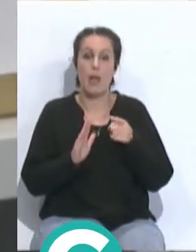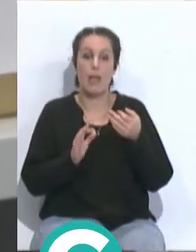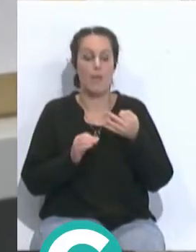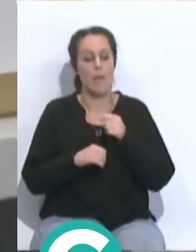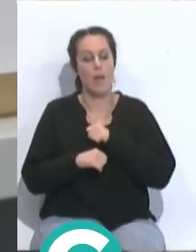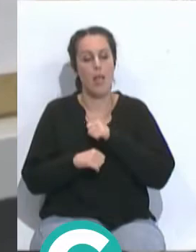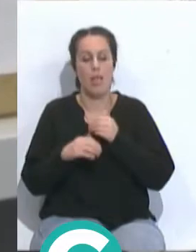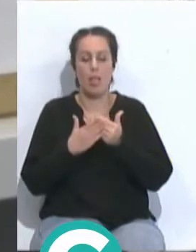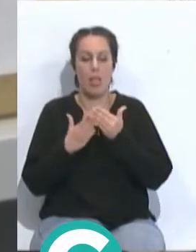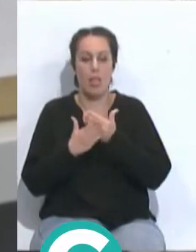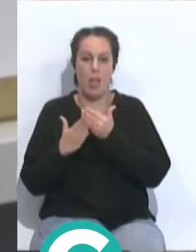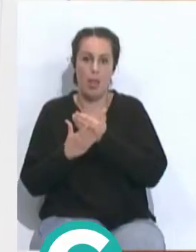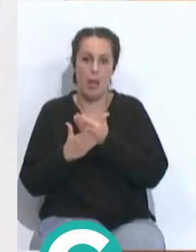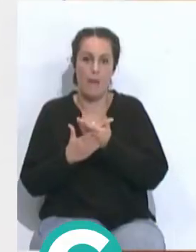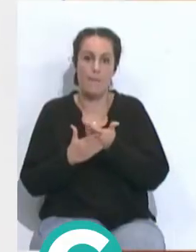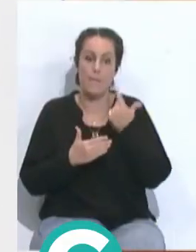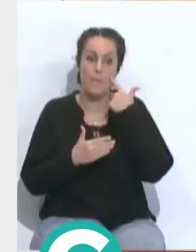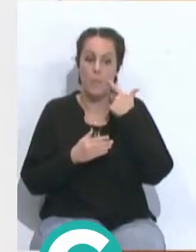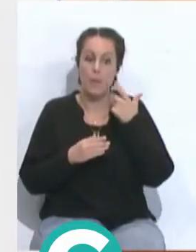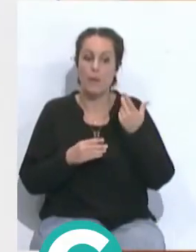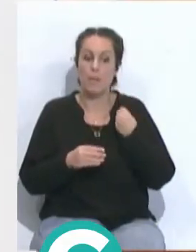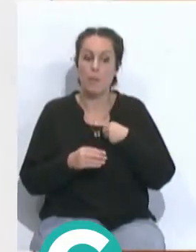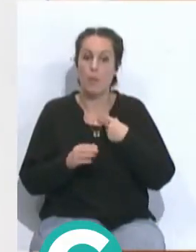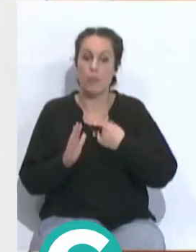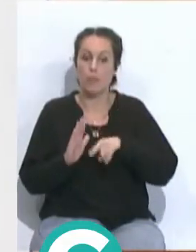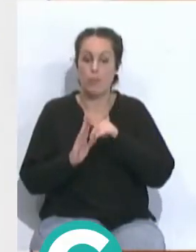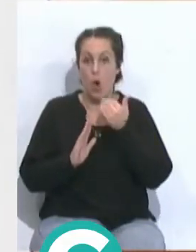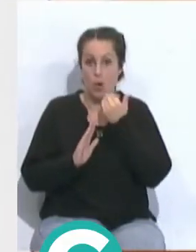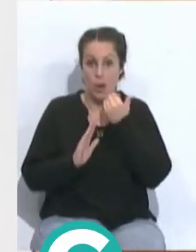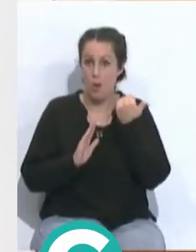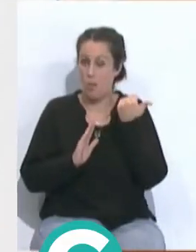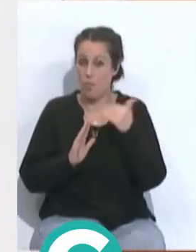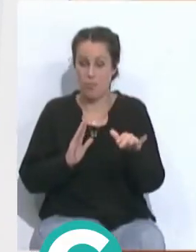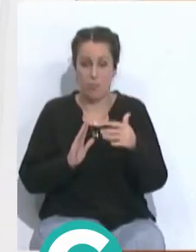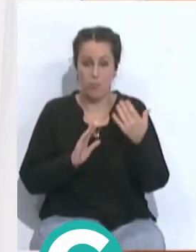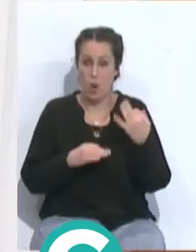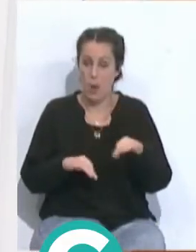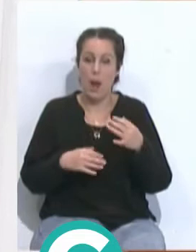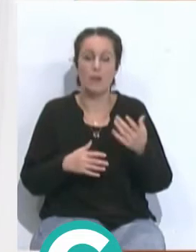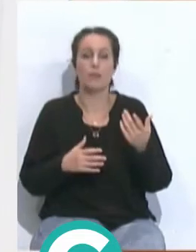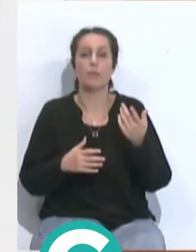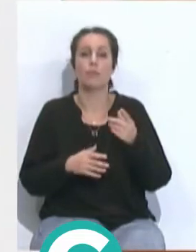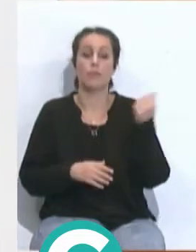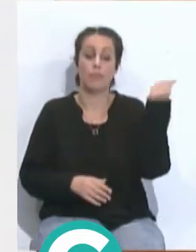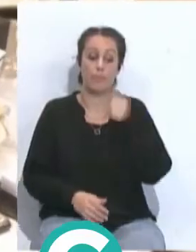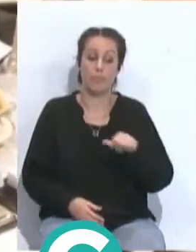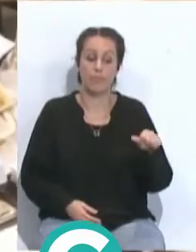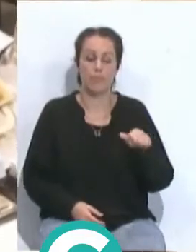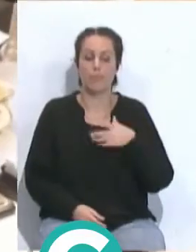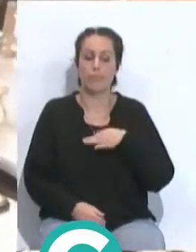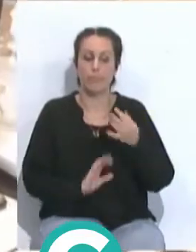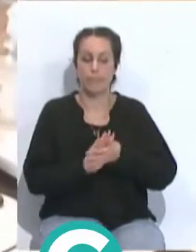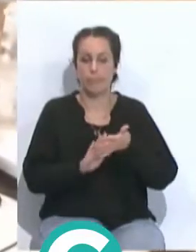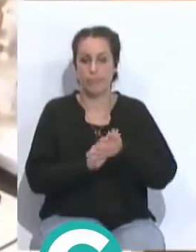que esperar unos días a la espera de que lleguen también las que se produzcan a través del correo postal. Y la semana que viene podríamos